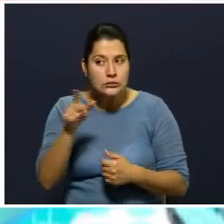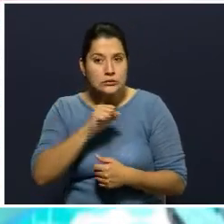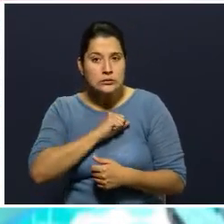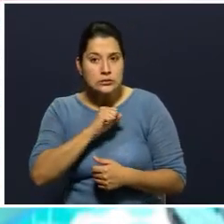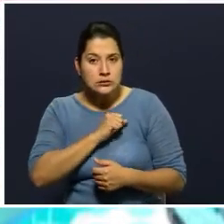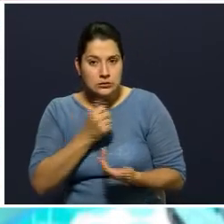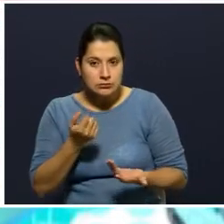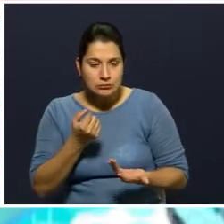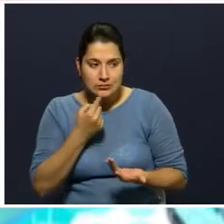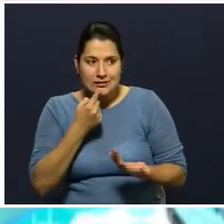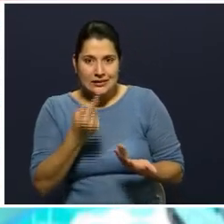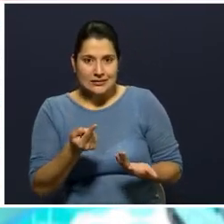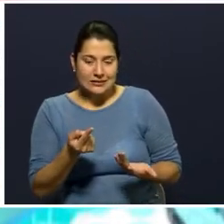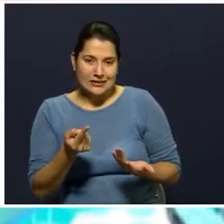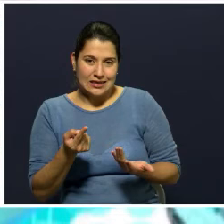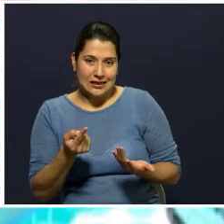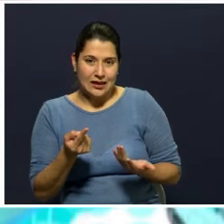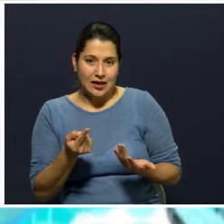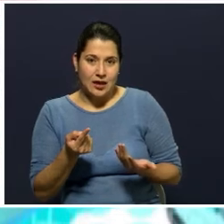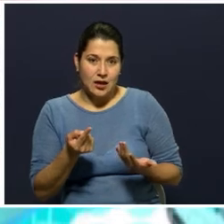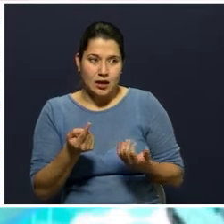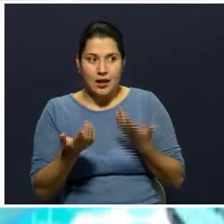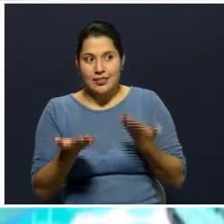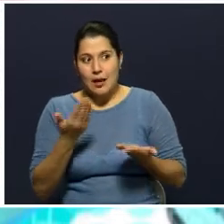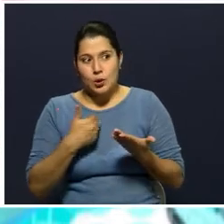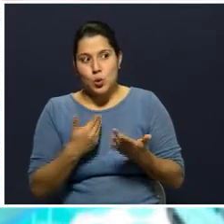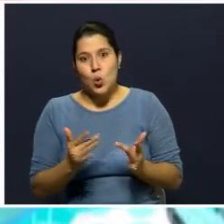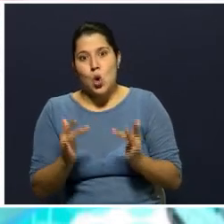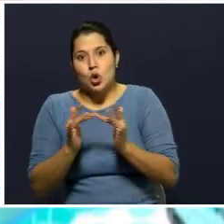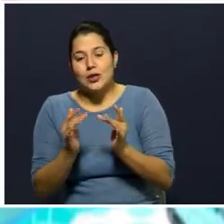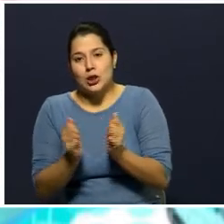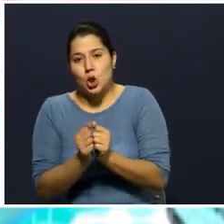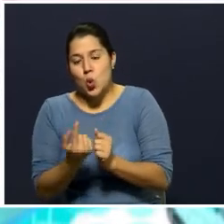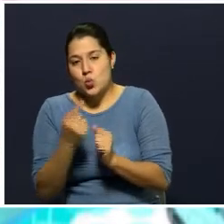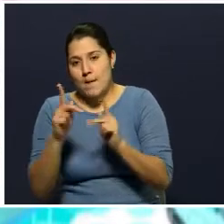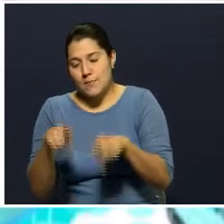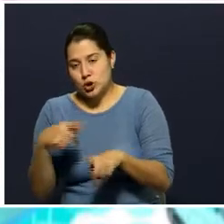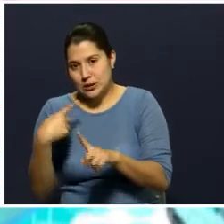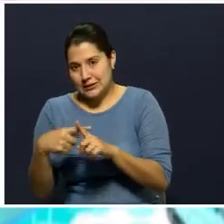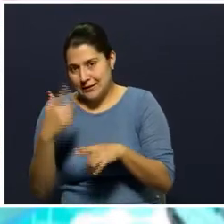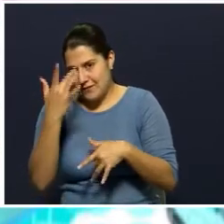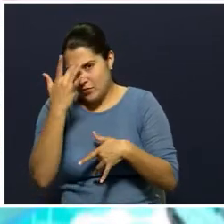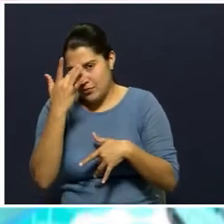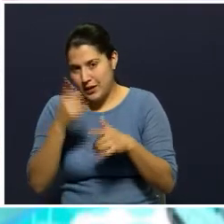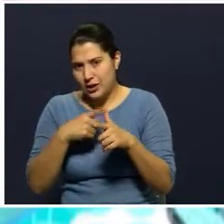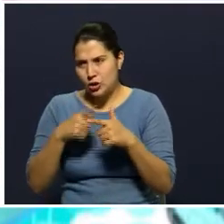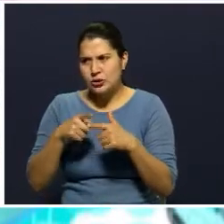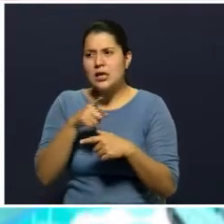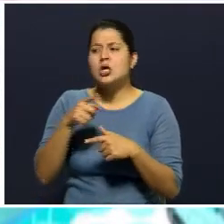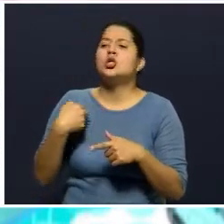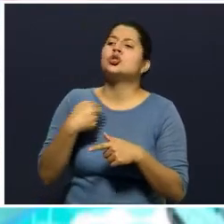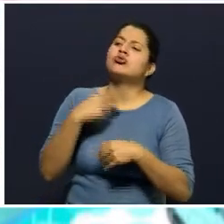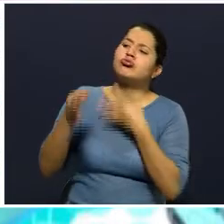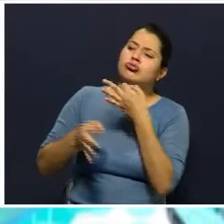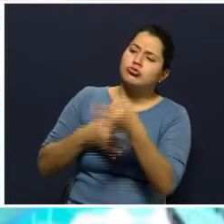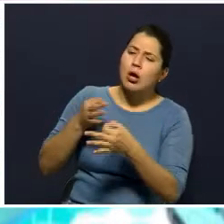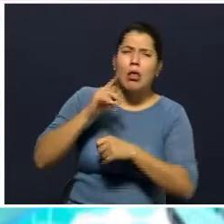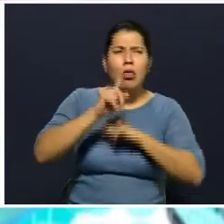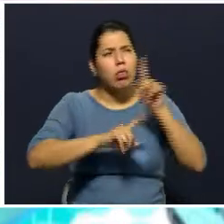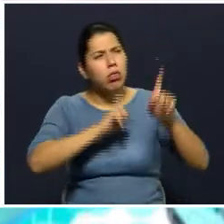cualquiera que le diga en estos tiempos que uno puede haber conocido a alguien que tiene COVID o que salió positivo. Se bajaron las ansiedades, se aclararon todas